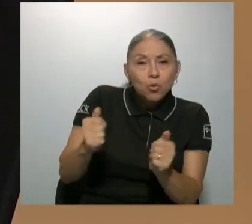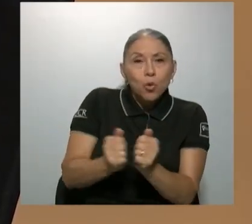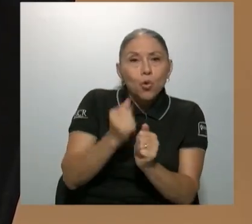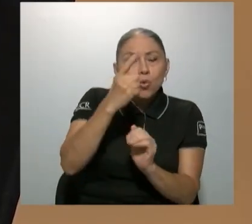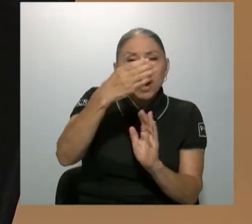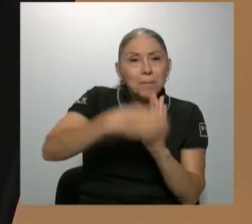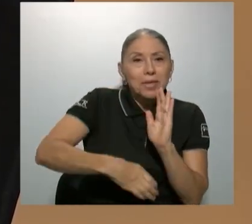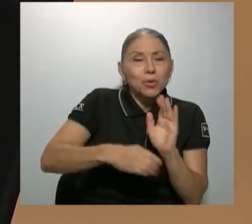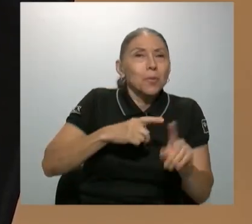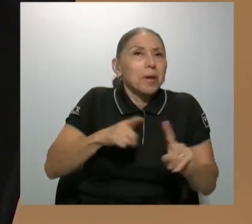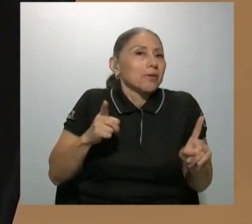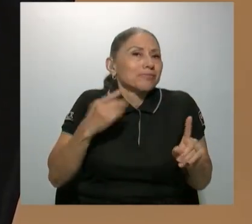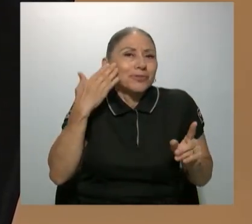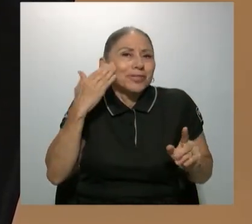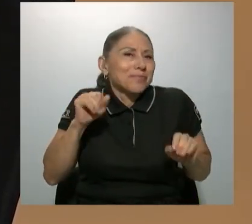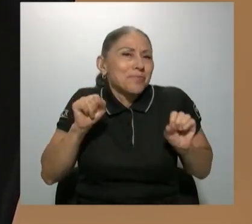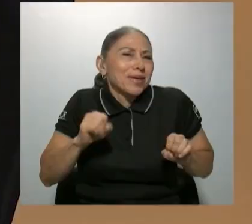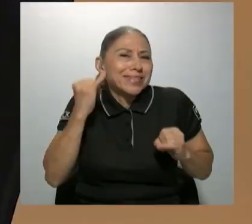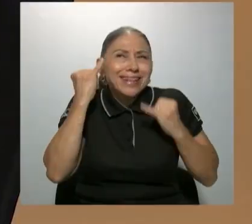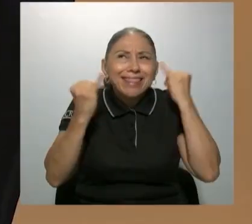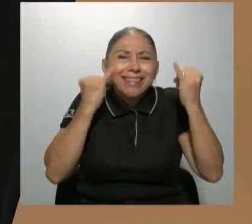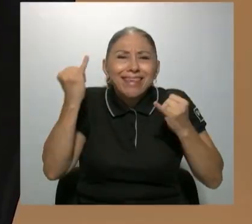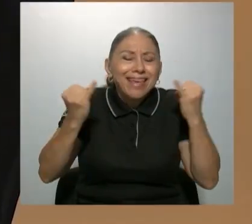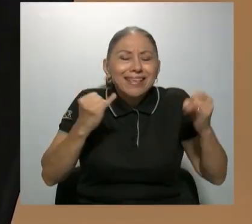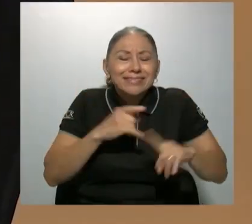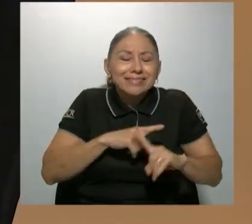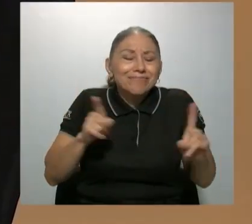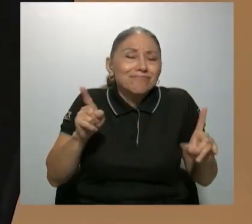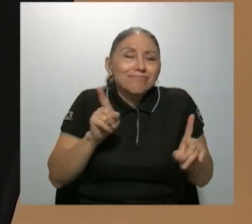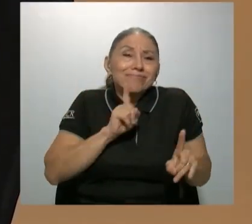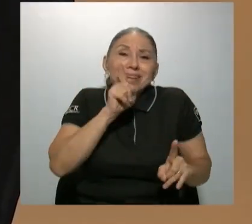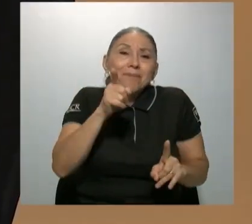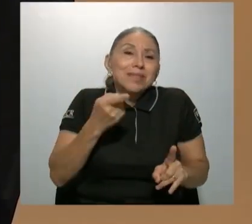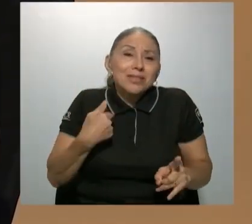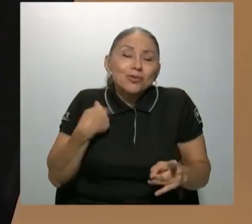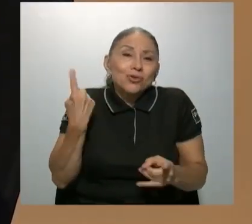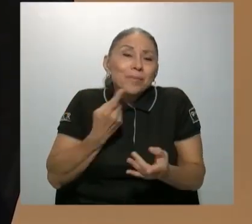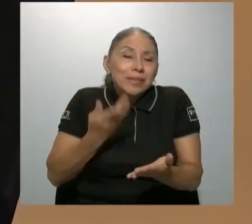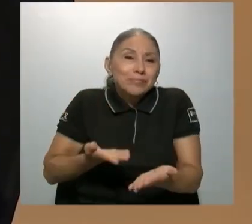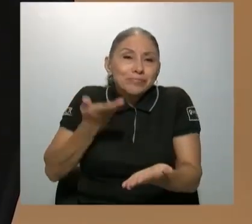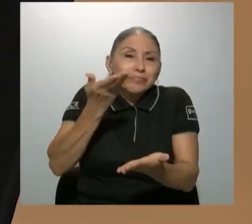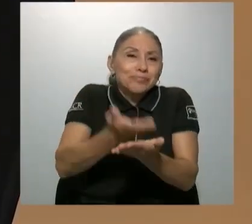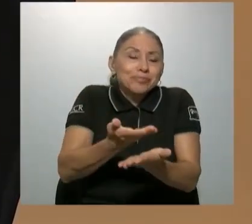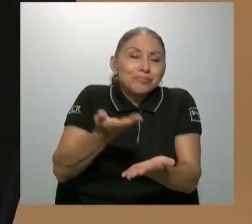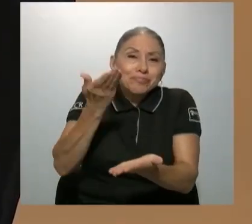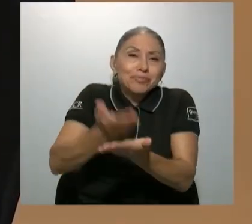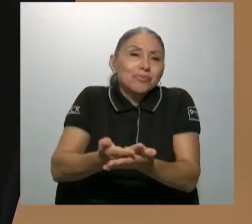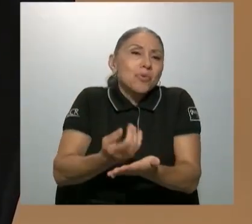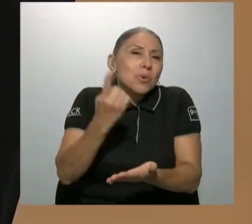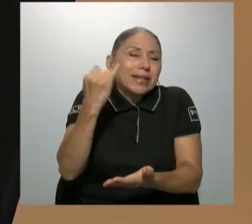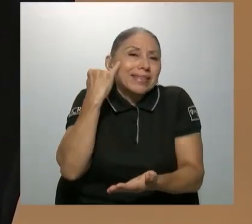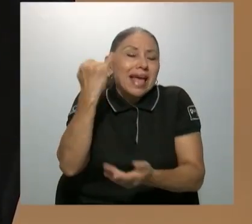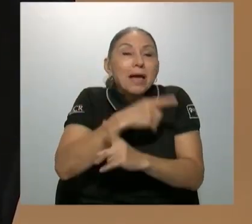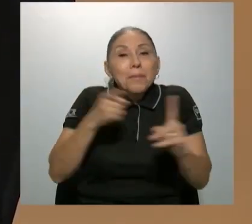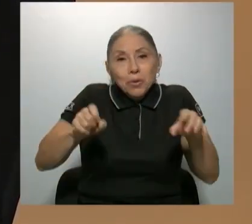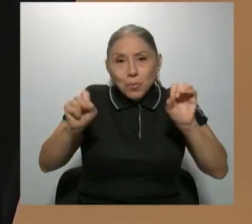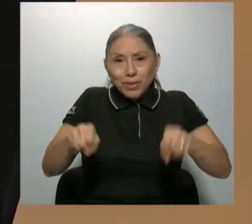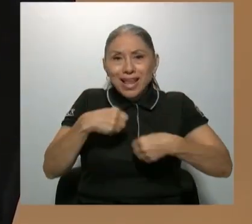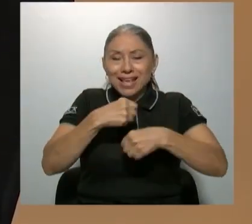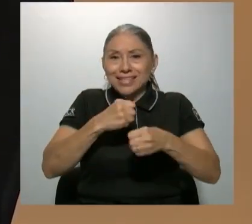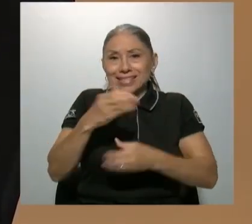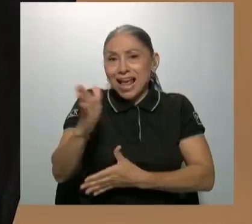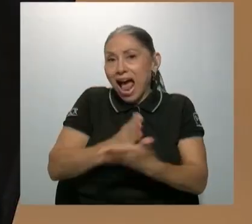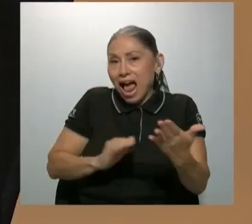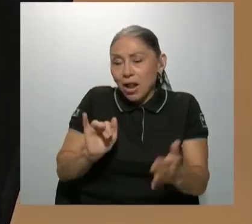pensando sin haber meditado mucho sobre el tema, pero me parece a mí que podría hacerse algo como